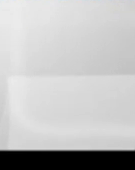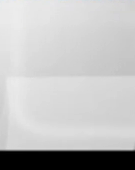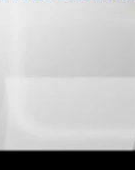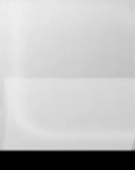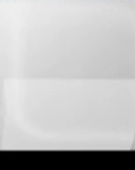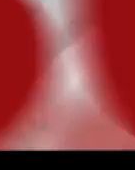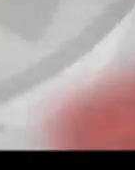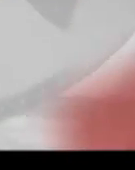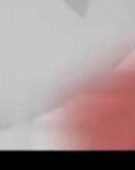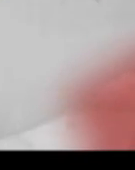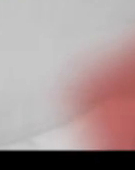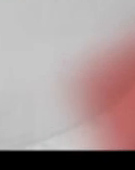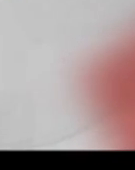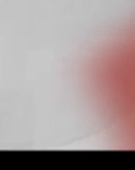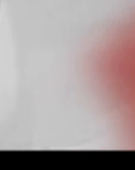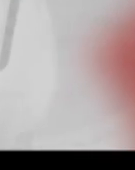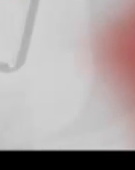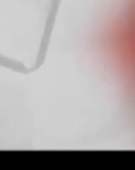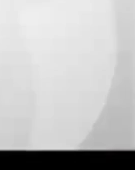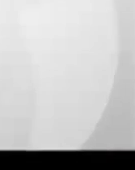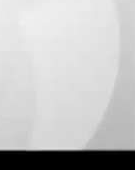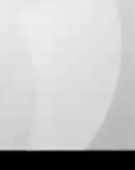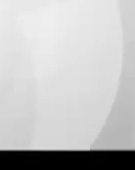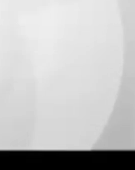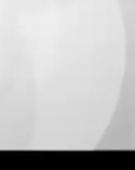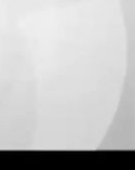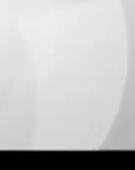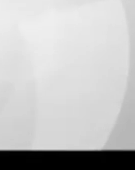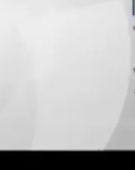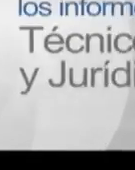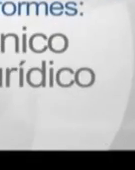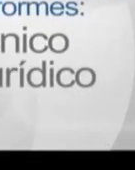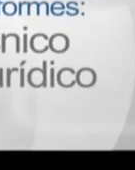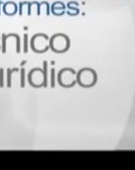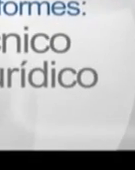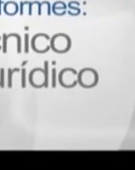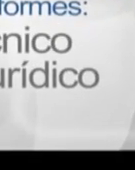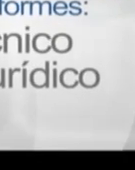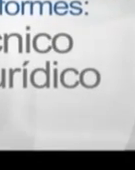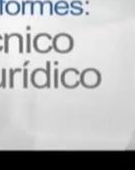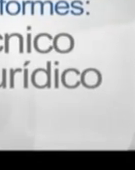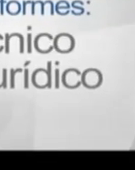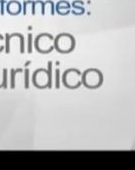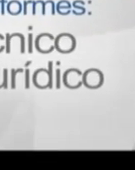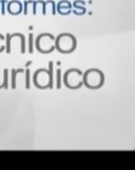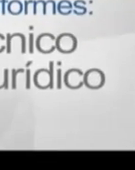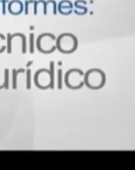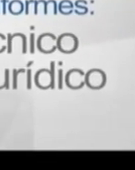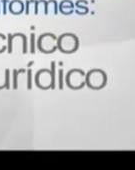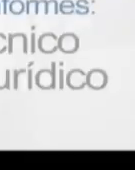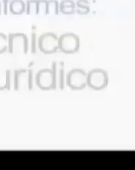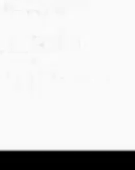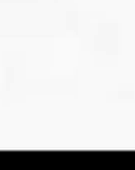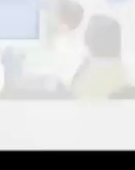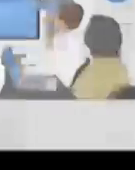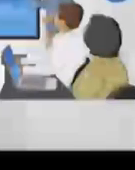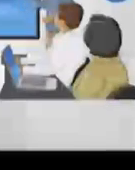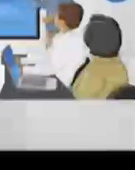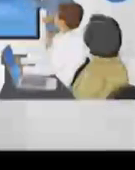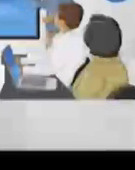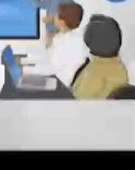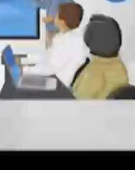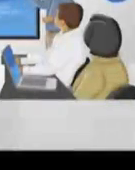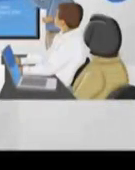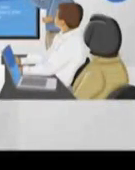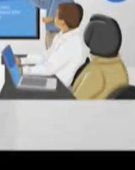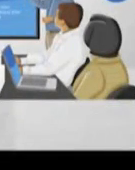informe jurídico. Paso 4. El Pleno del Cordicom conoce y valida los informes técnico y jurídico. Elabora el